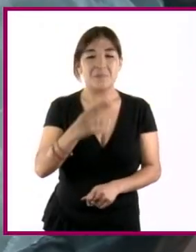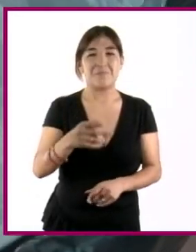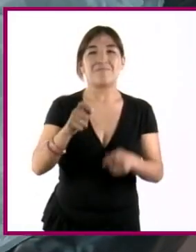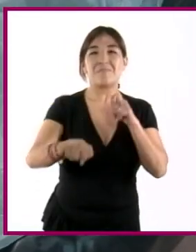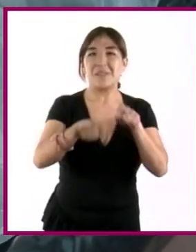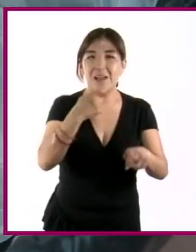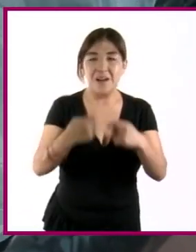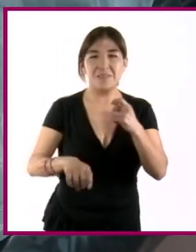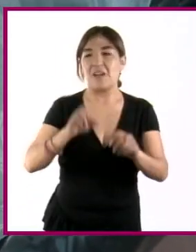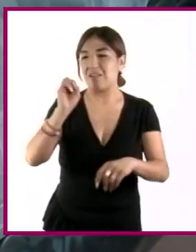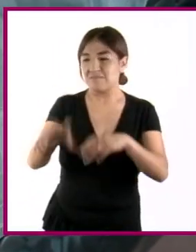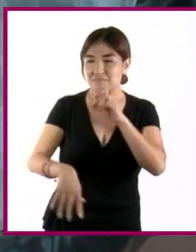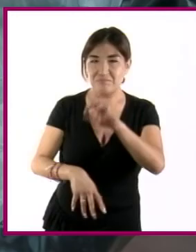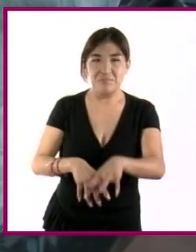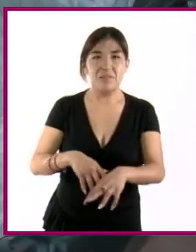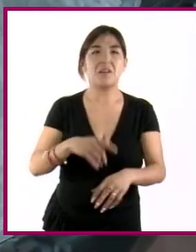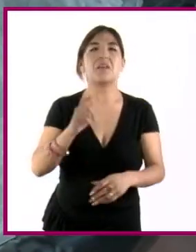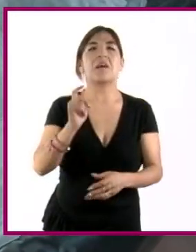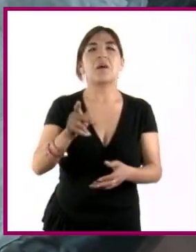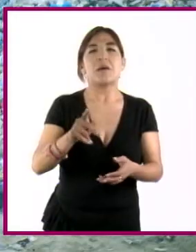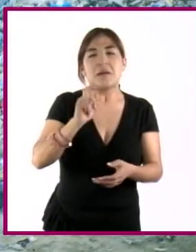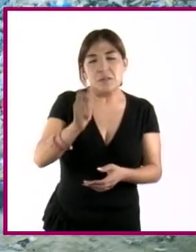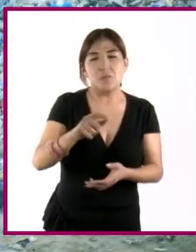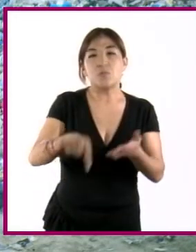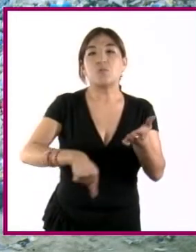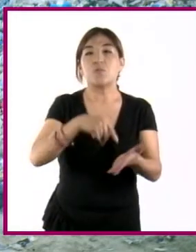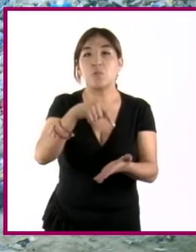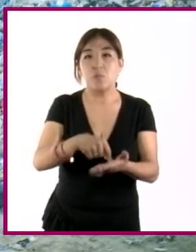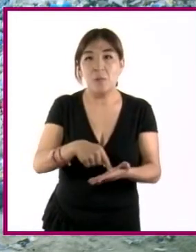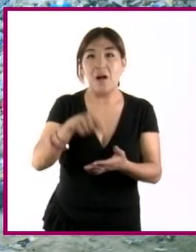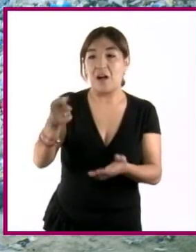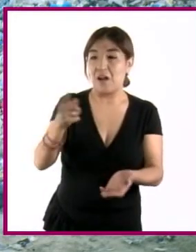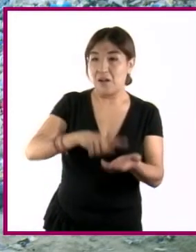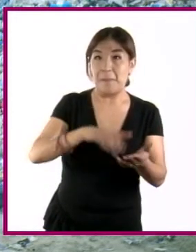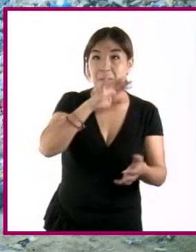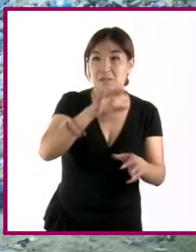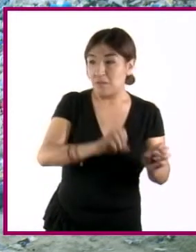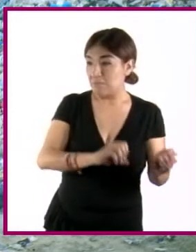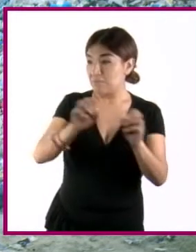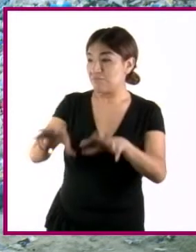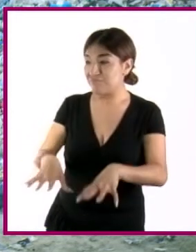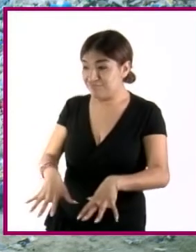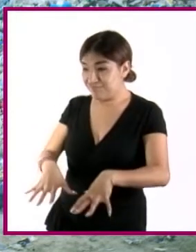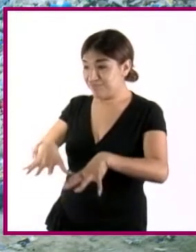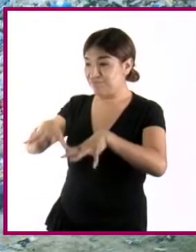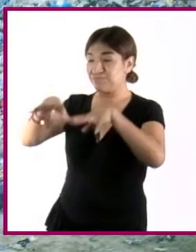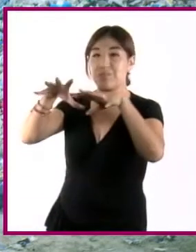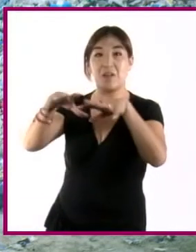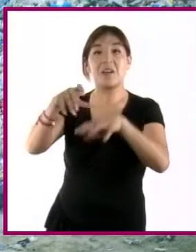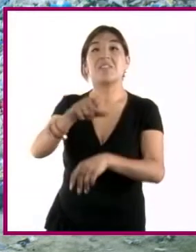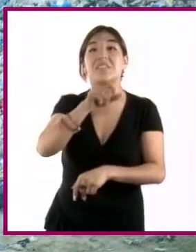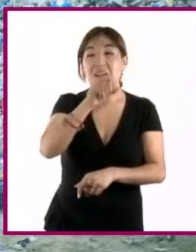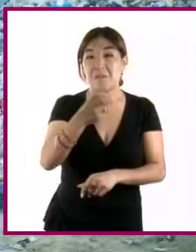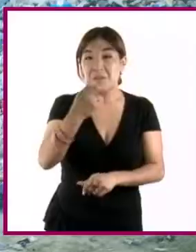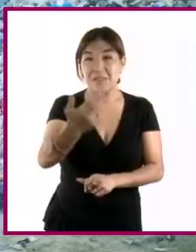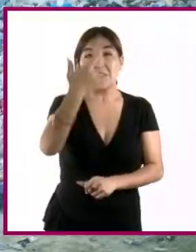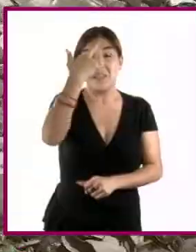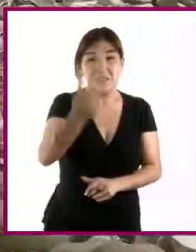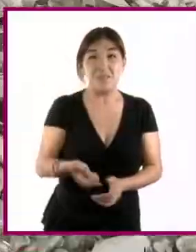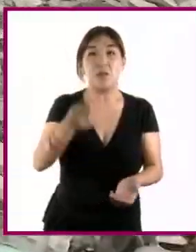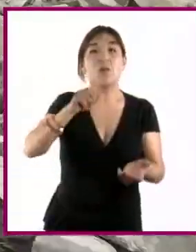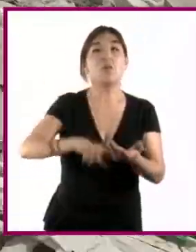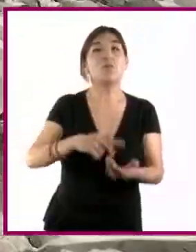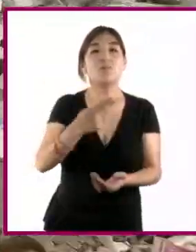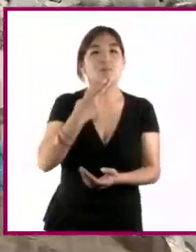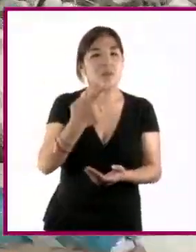basura, como los sistemas de recolección o los lugares donde la depositamos. pero también debido a que a veces los manejamos